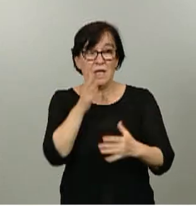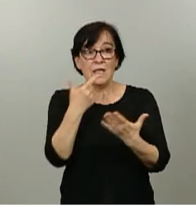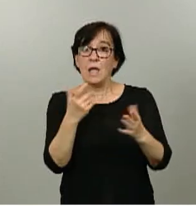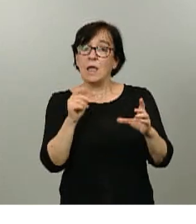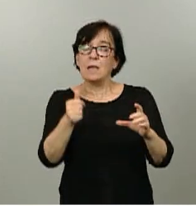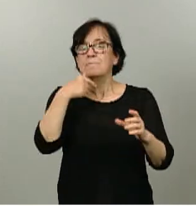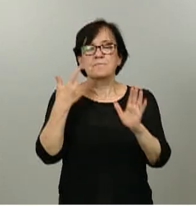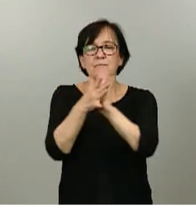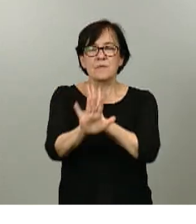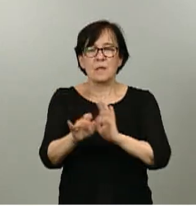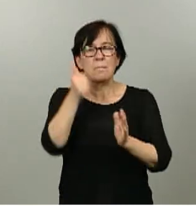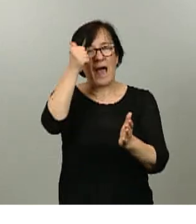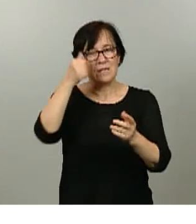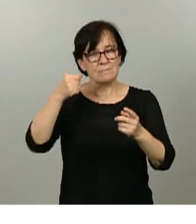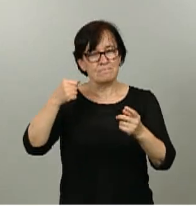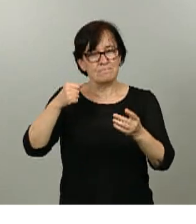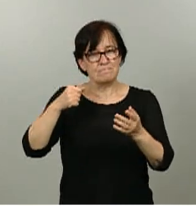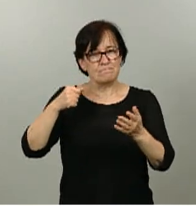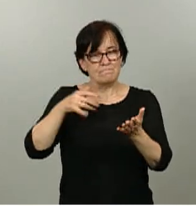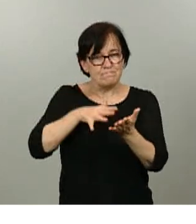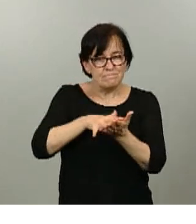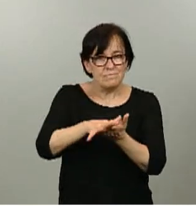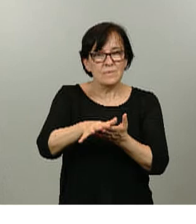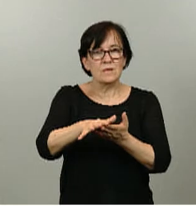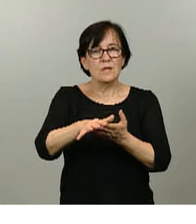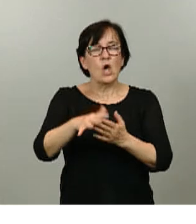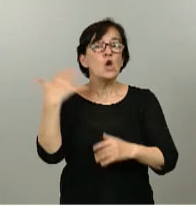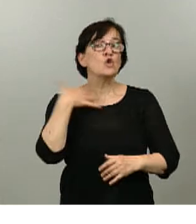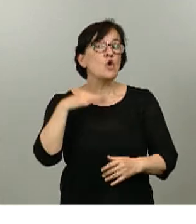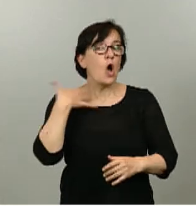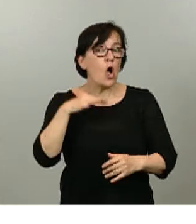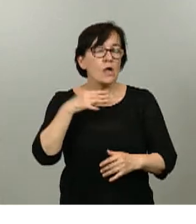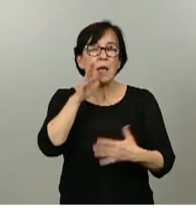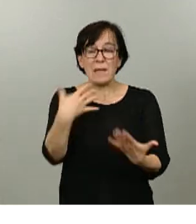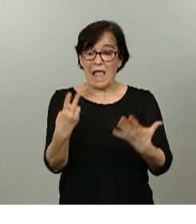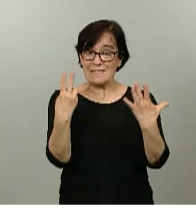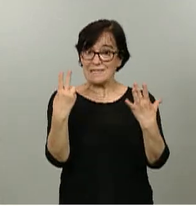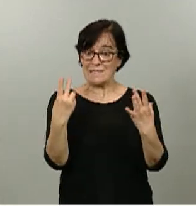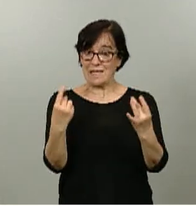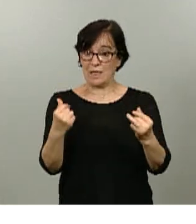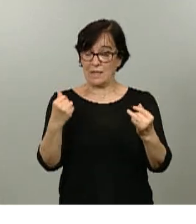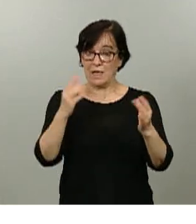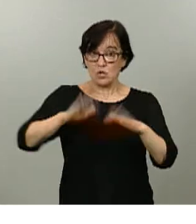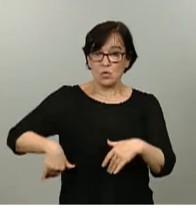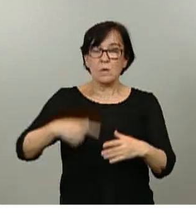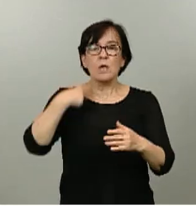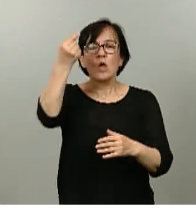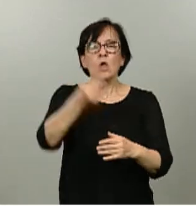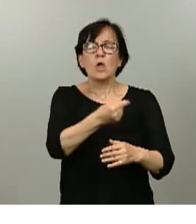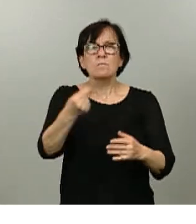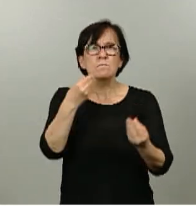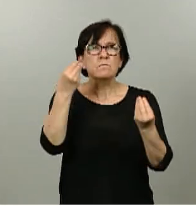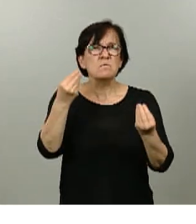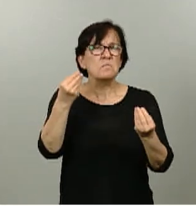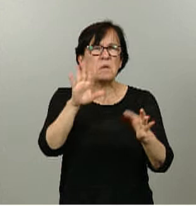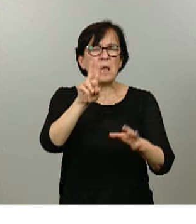una incidencia mayor es la provincia de Soria, pero en todo caso en los últimos 7 días ha tenido en total, si no recuerdo mal, son 23